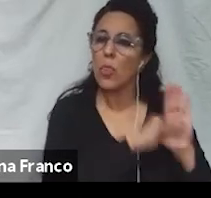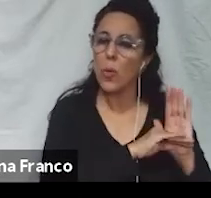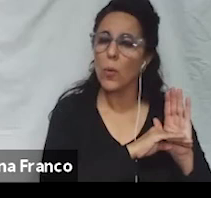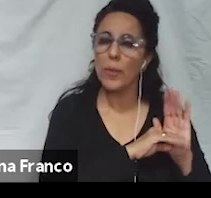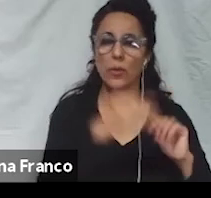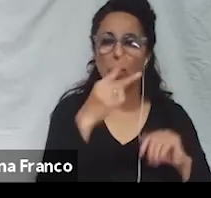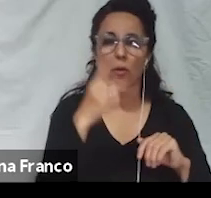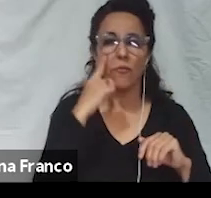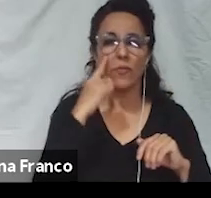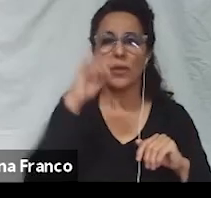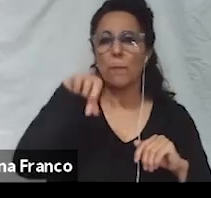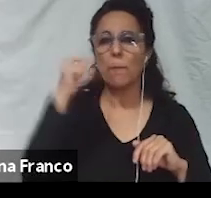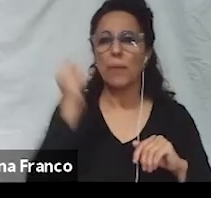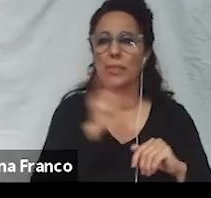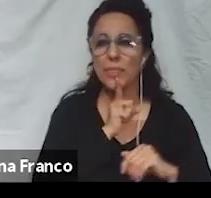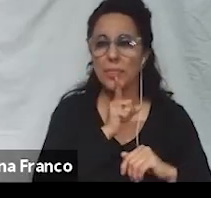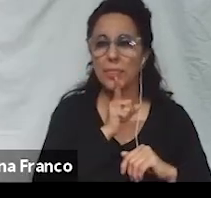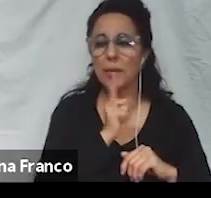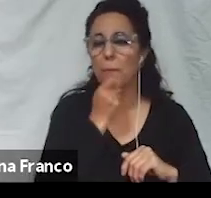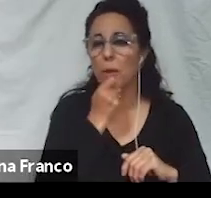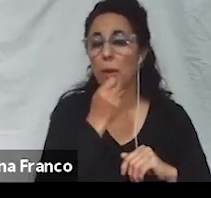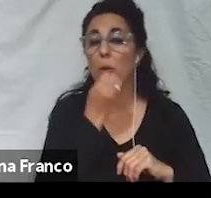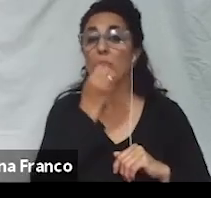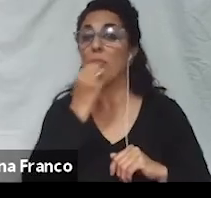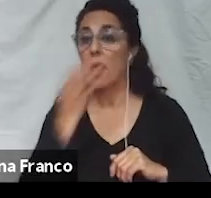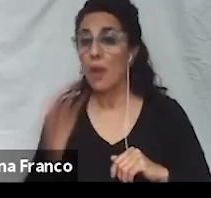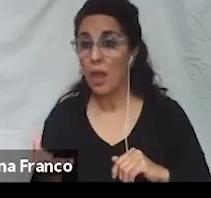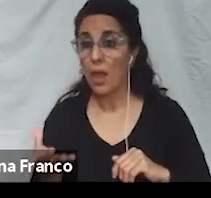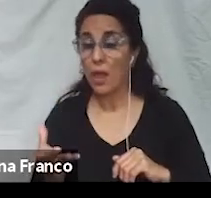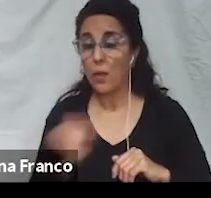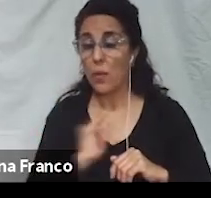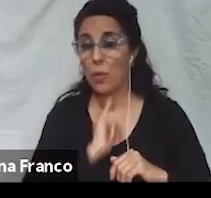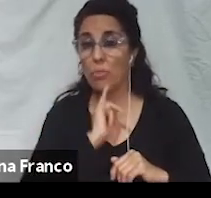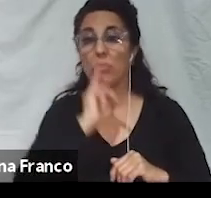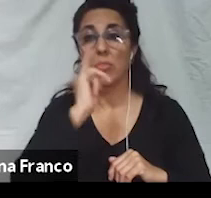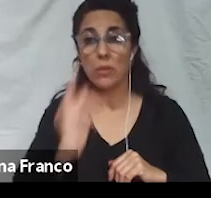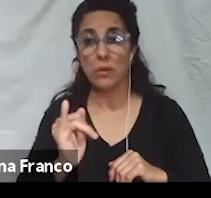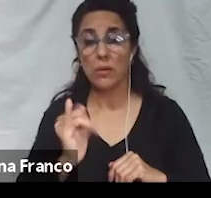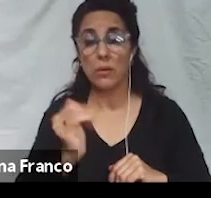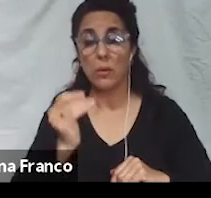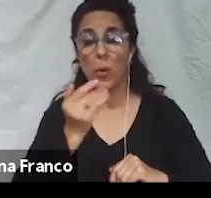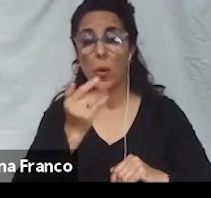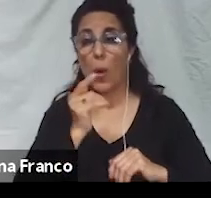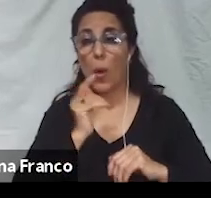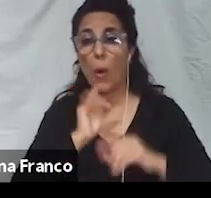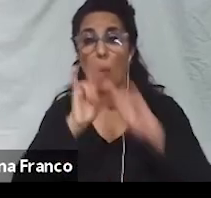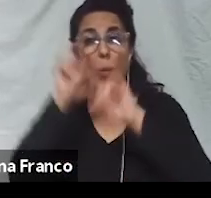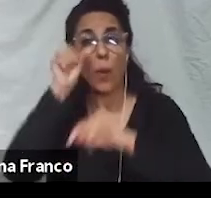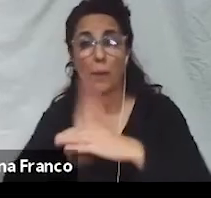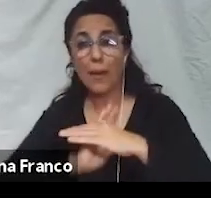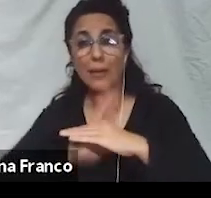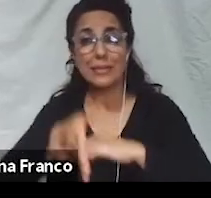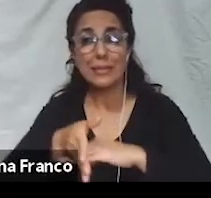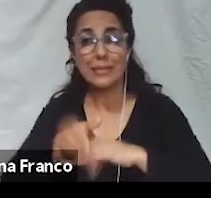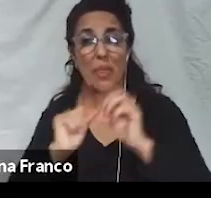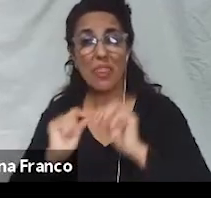documento llamado BPAT, que es donde yo declaro que mi sitio es accesible en tal y tal criterio,